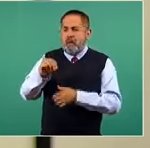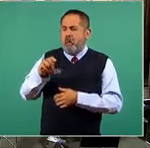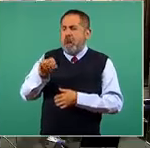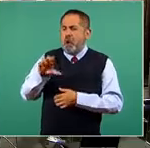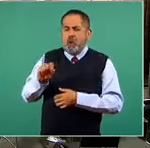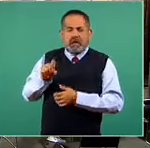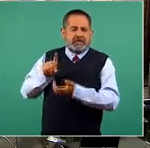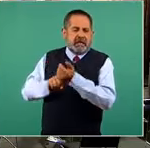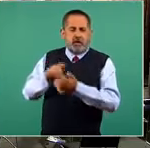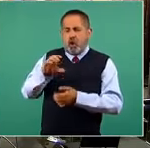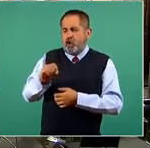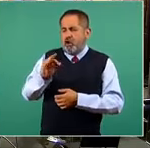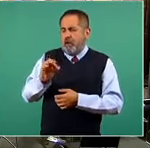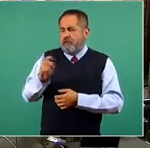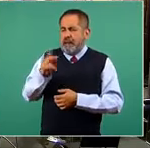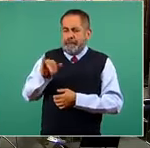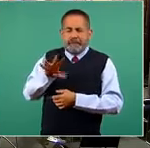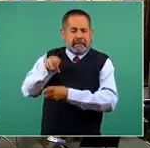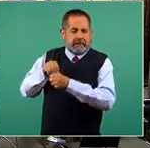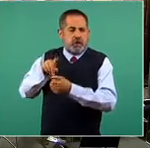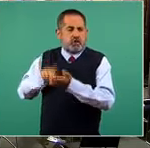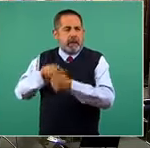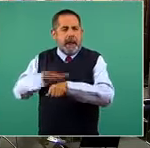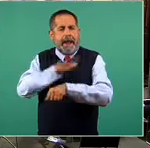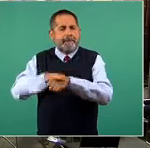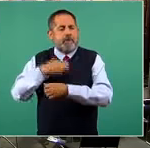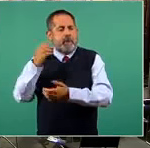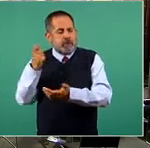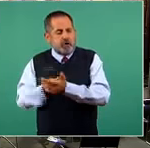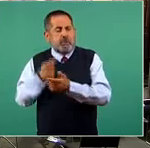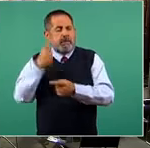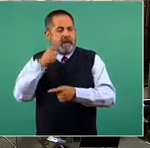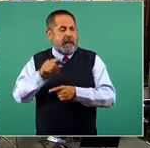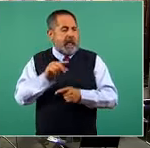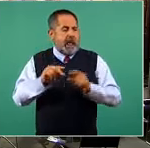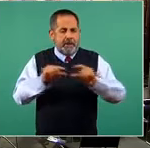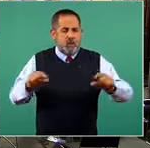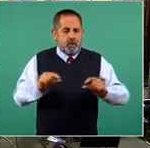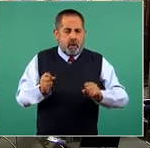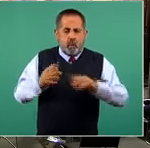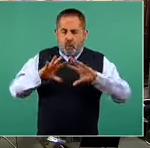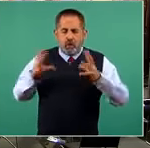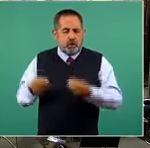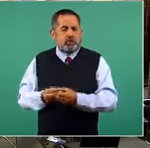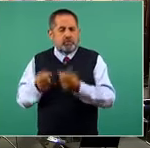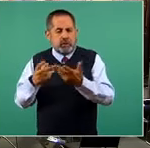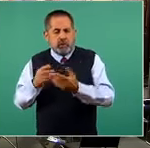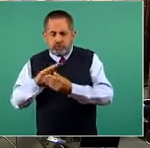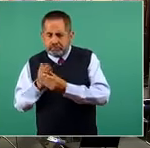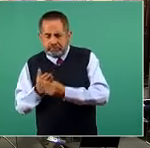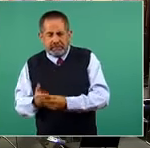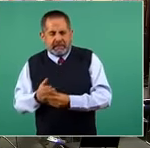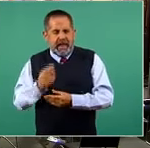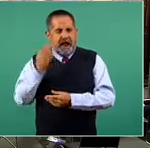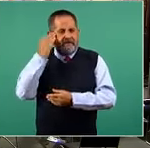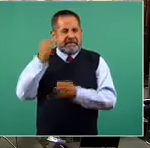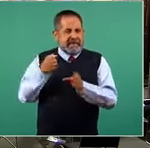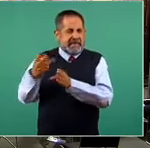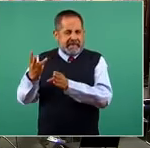este órgano auxiliar de COFEPRIS, de la aprobación de la vacuna, tomando en cuenta cuántos datos, ya dirá usted, cuántos datos de la fase 3 se